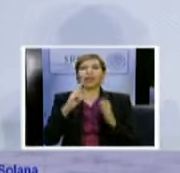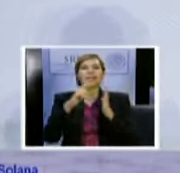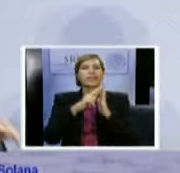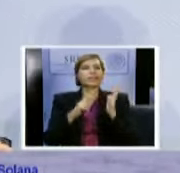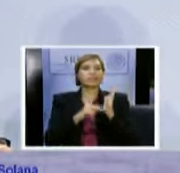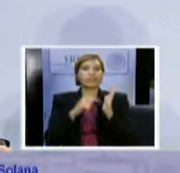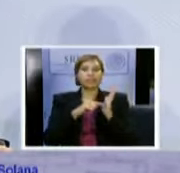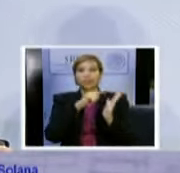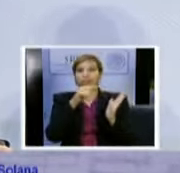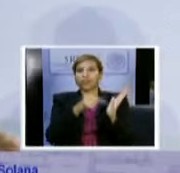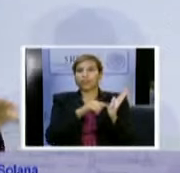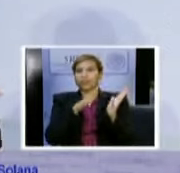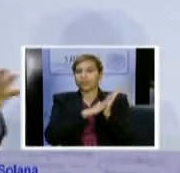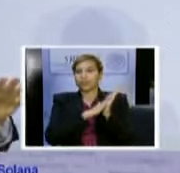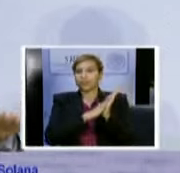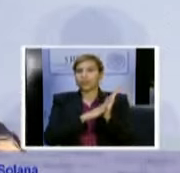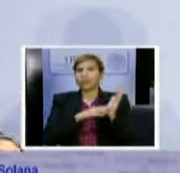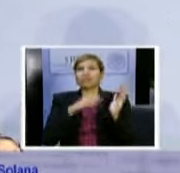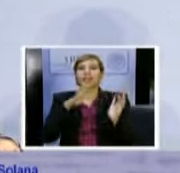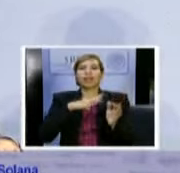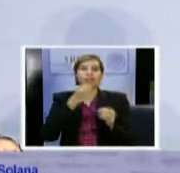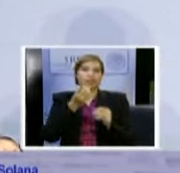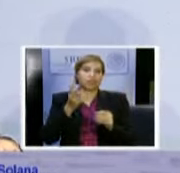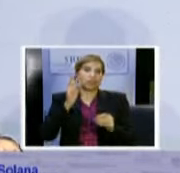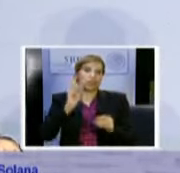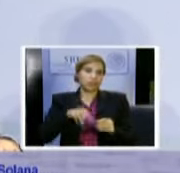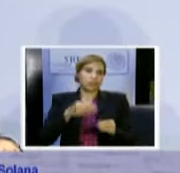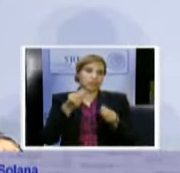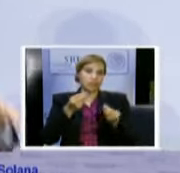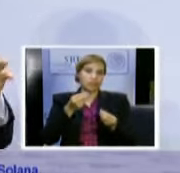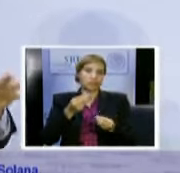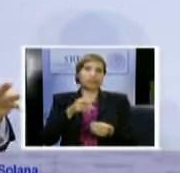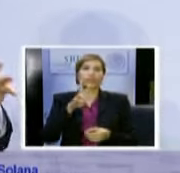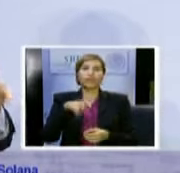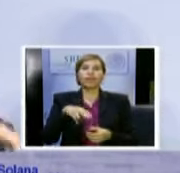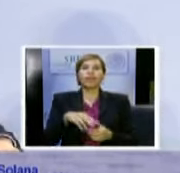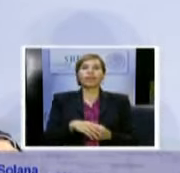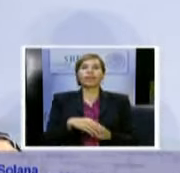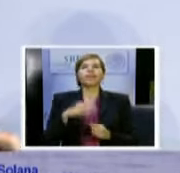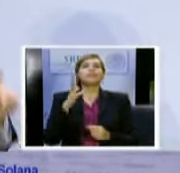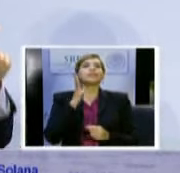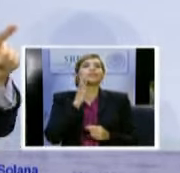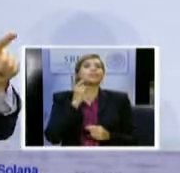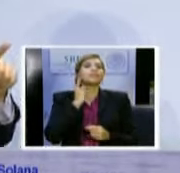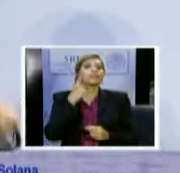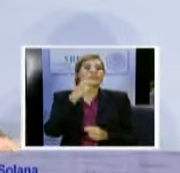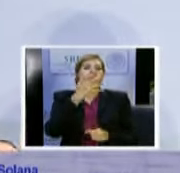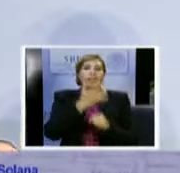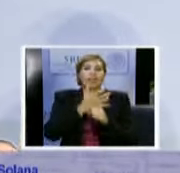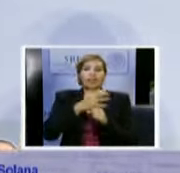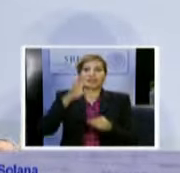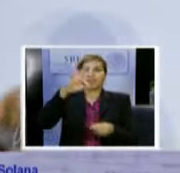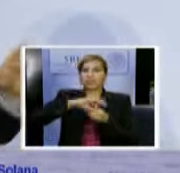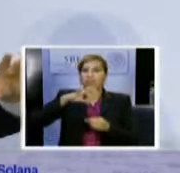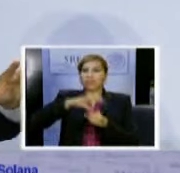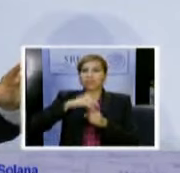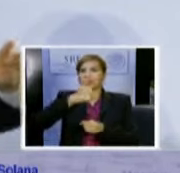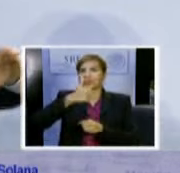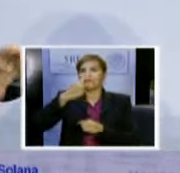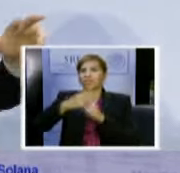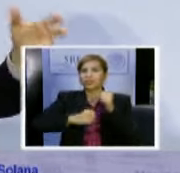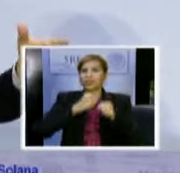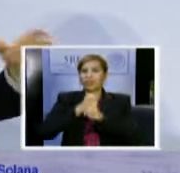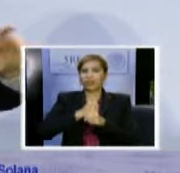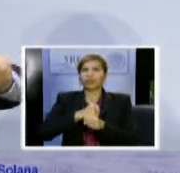es local y tiene mucho de cierto. Los congresistas se reeligen cada 2 años y los senadores